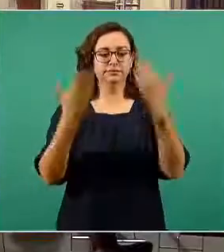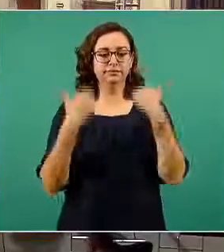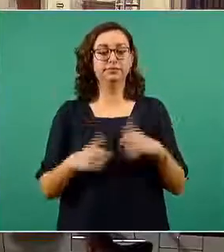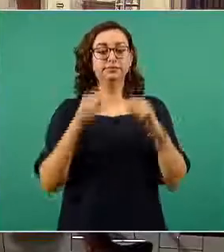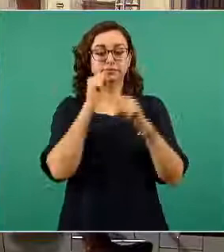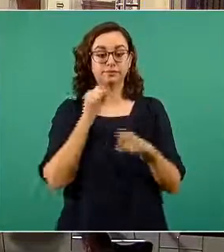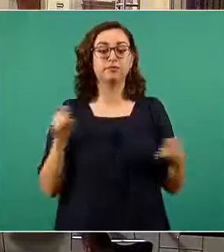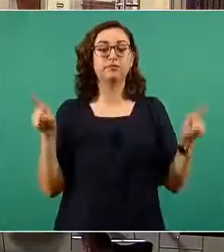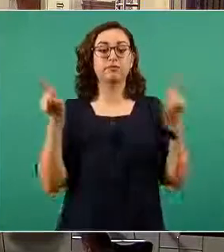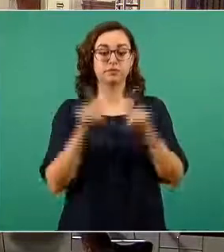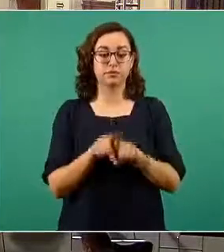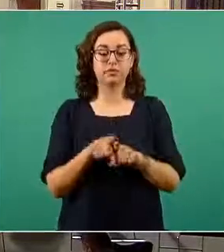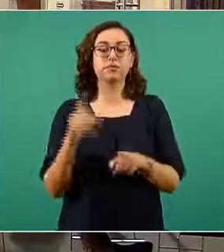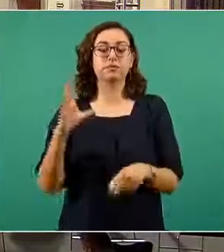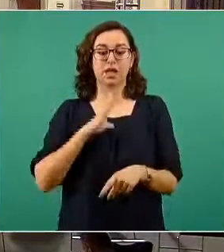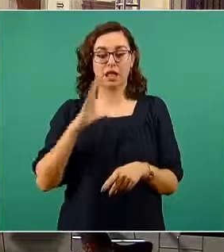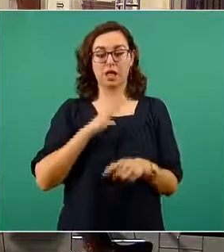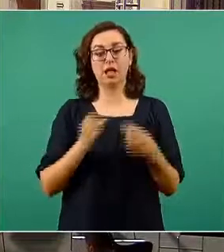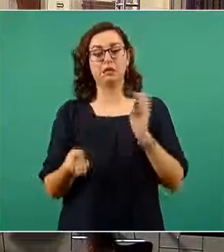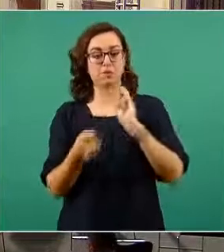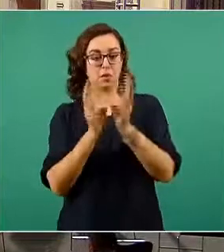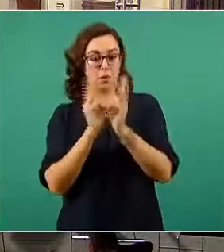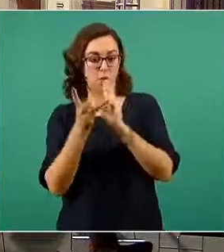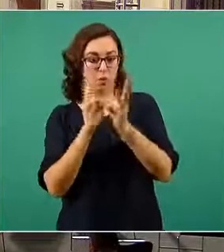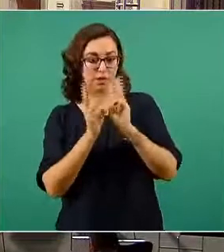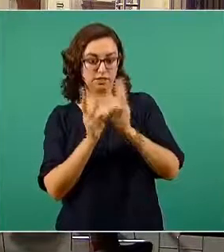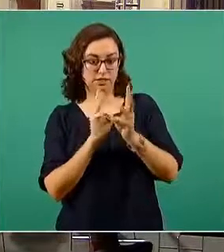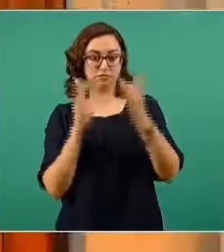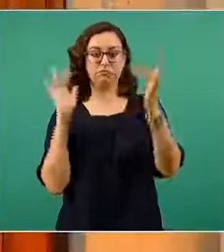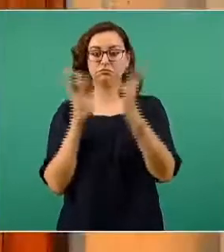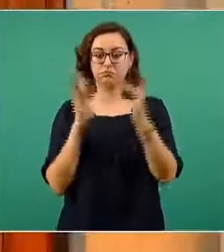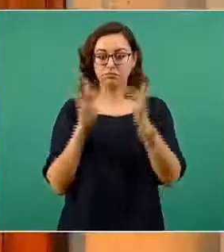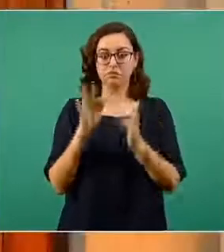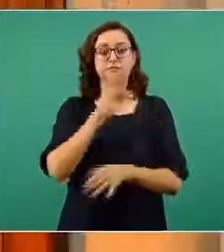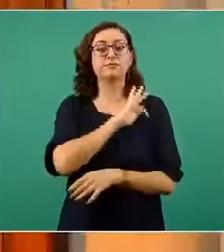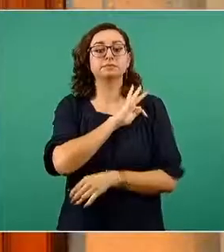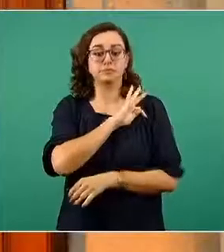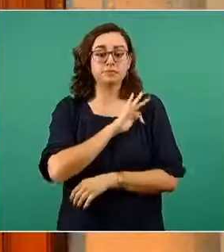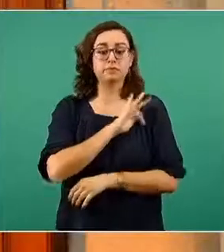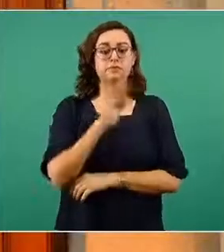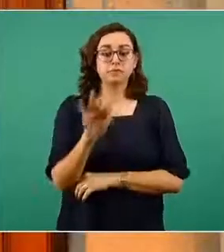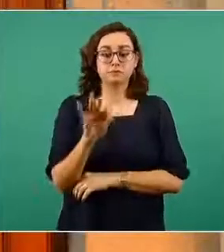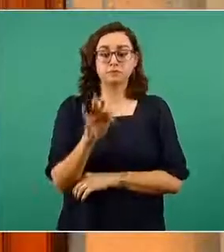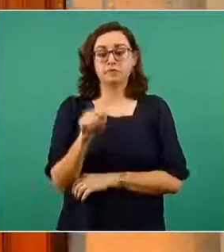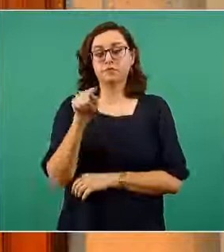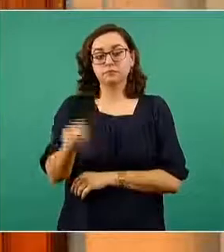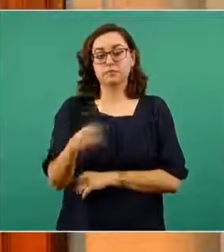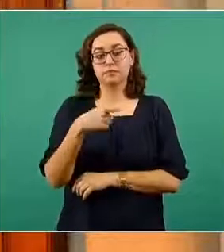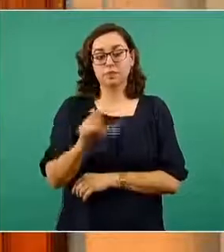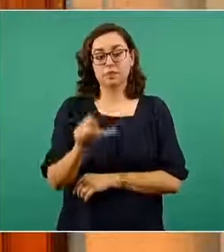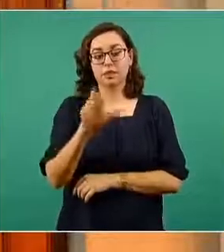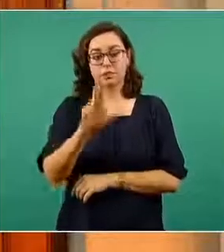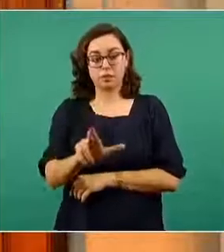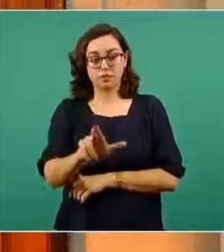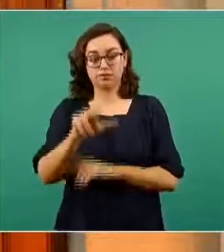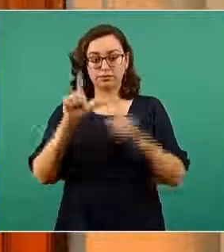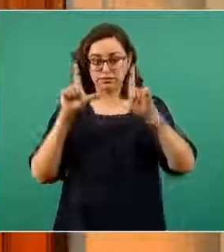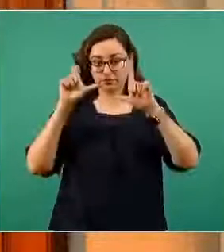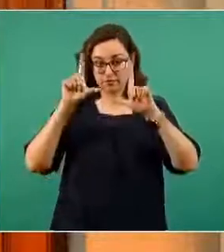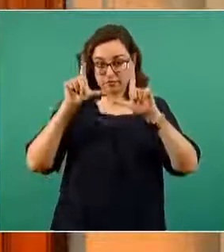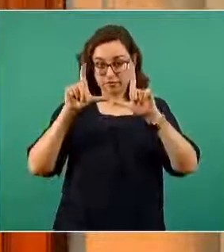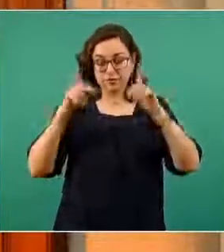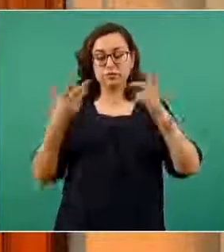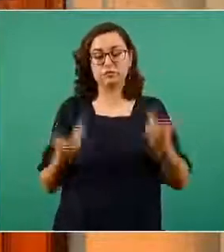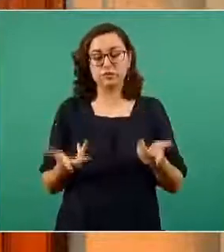finalmente, chatbot que ya se tiene activo, usted puede abrir en su teléfono inteligente la aplicación de cámara, con la